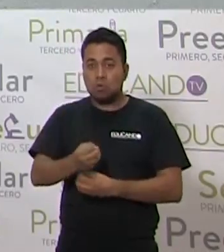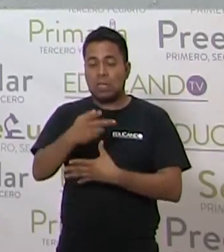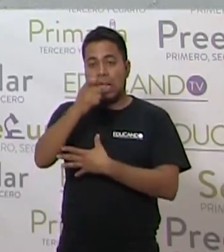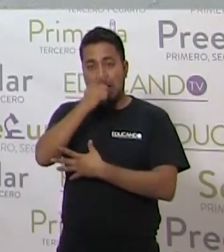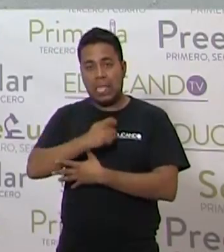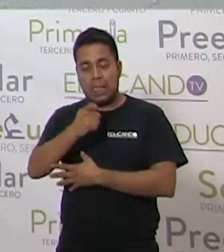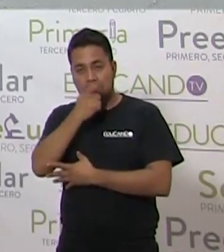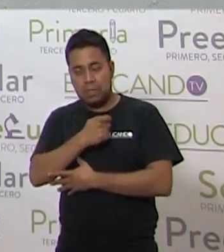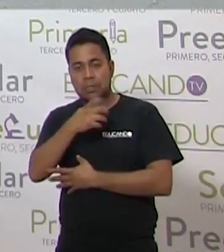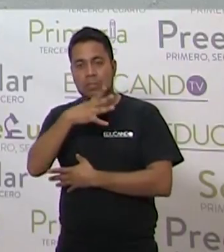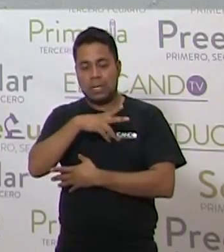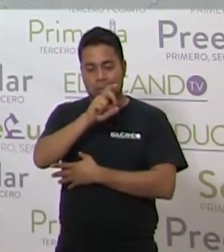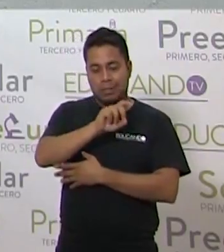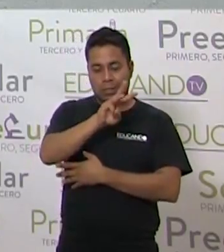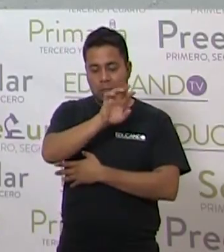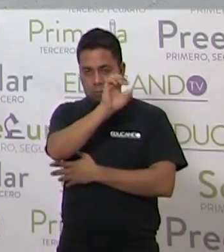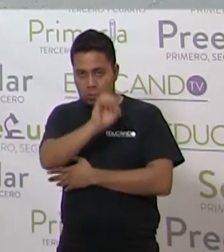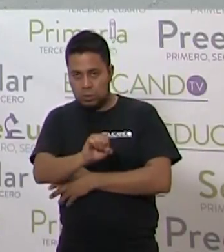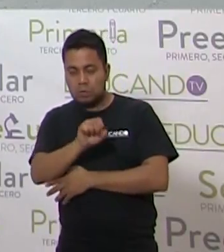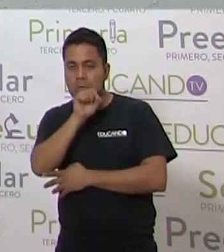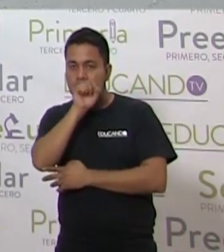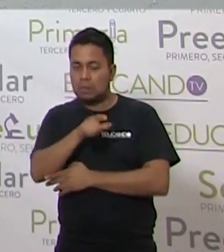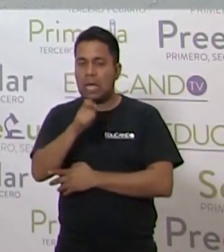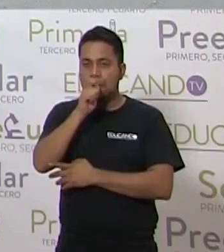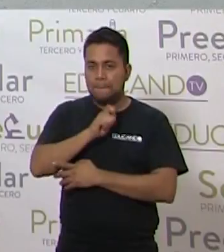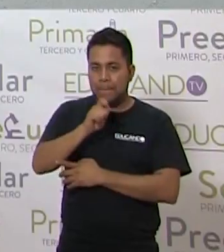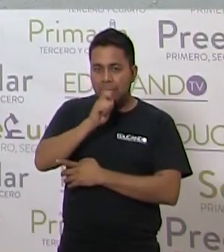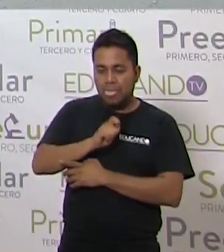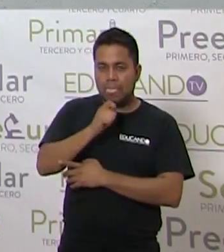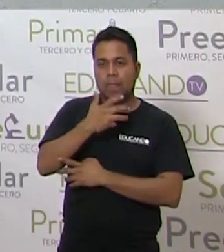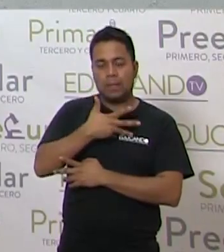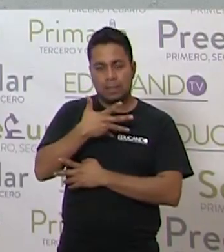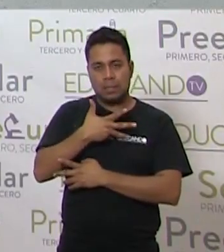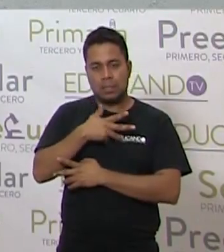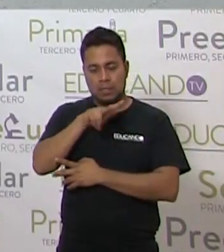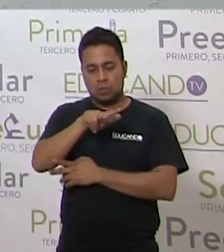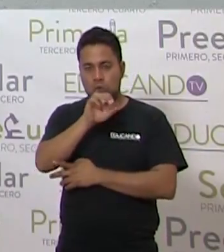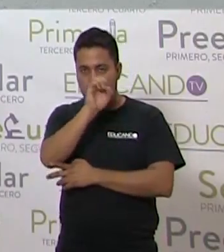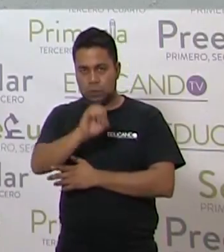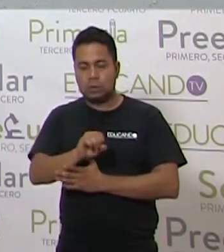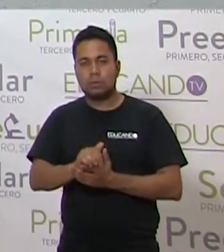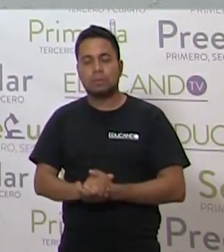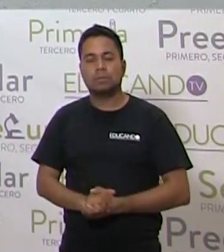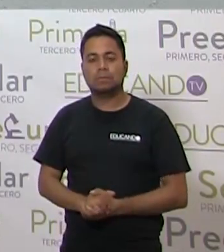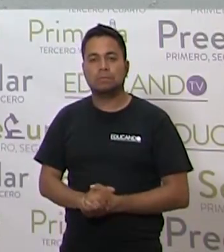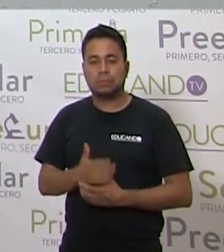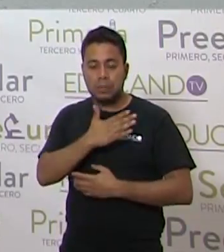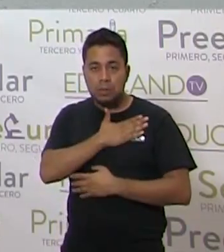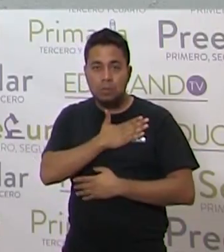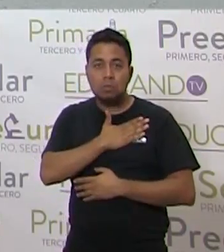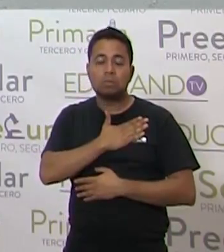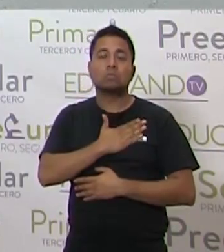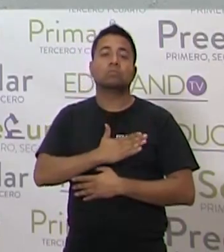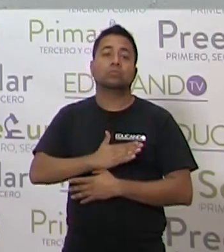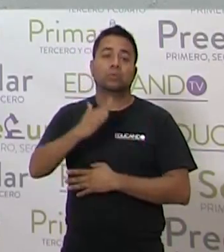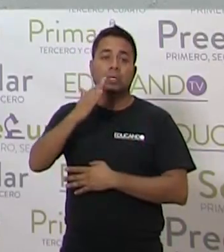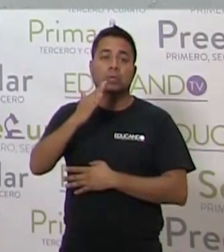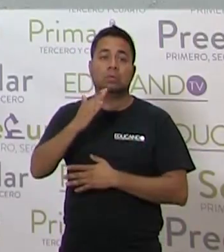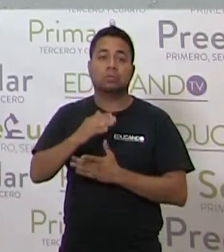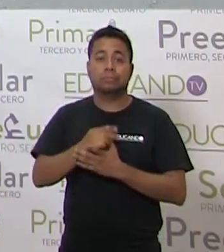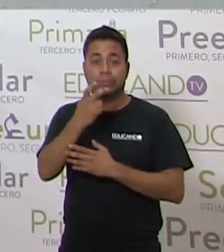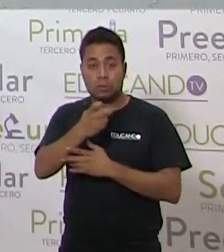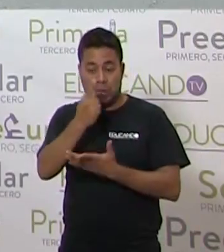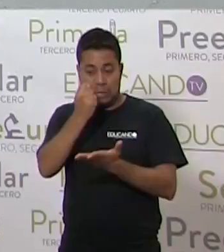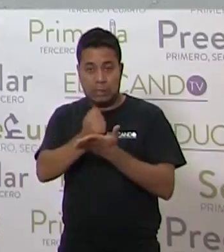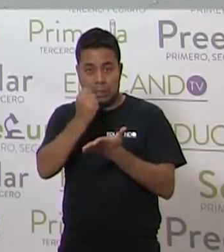paletas que representa el 33 y la cantidad de paletas que representa el 18 por bueno niños y niñas eso es un una